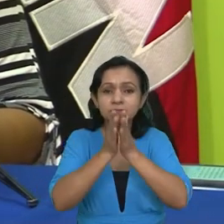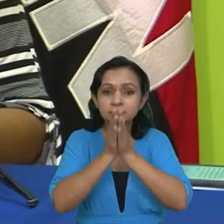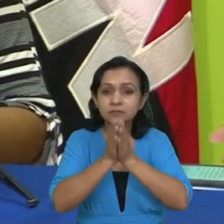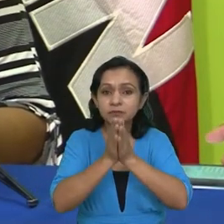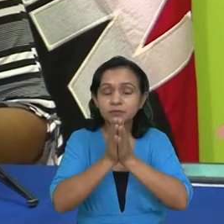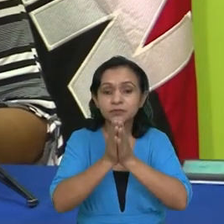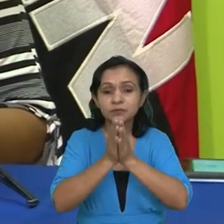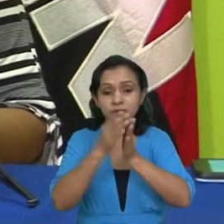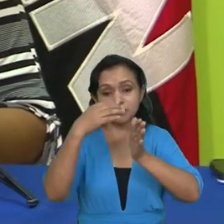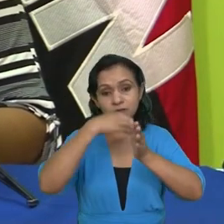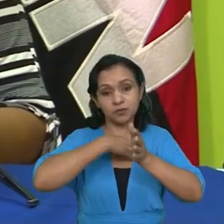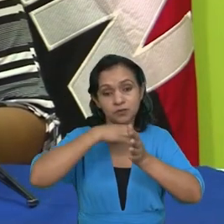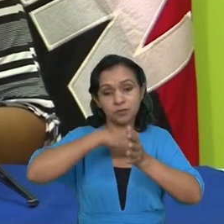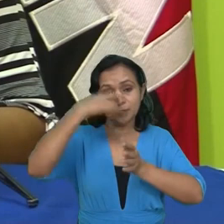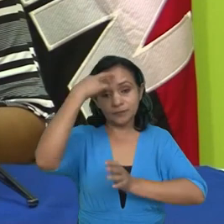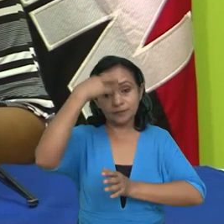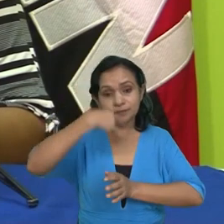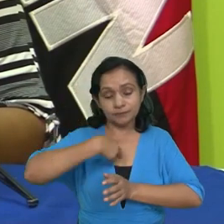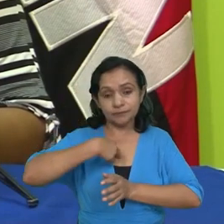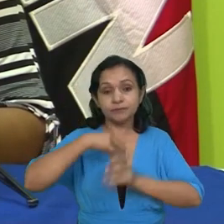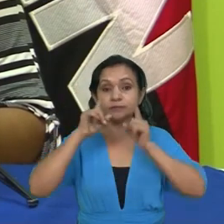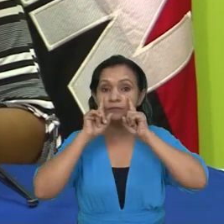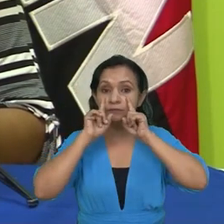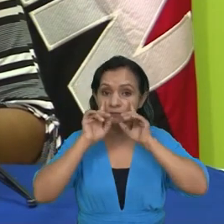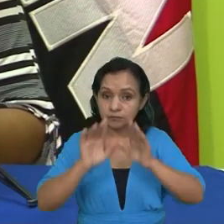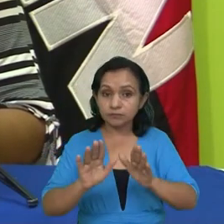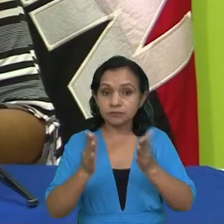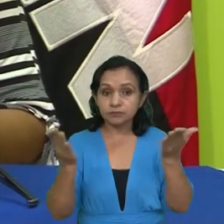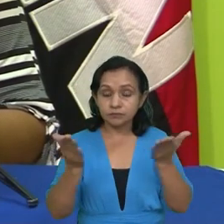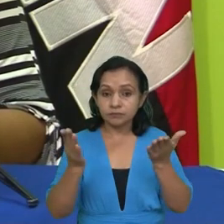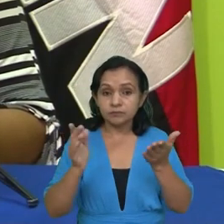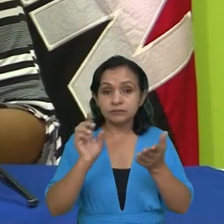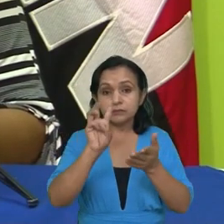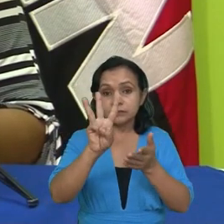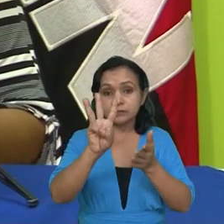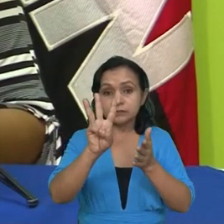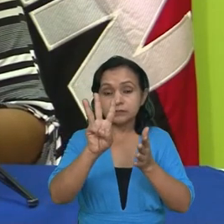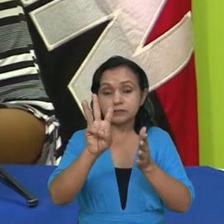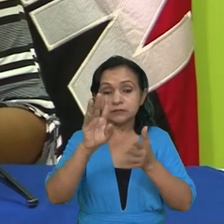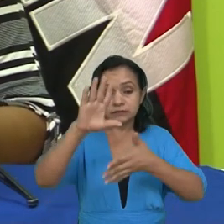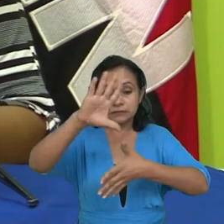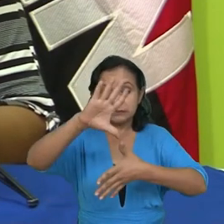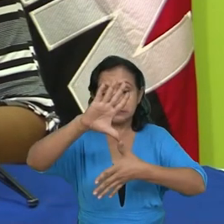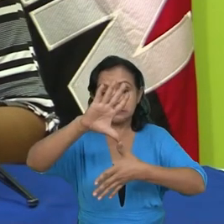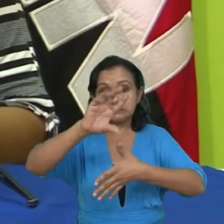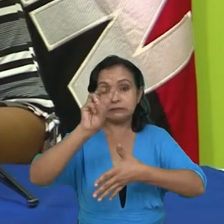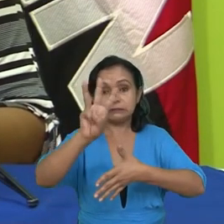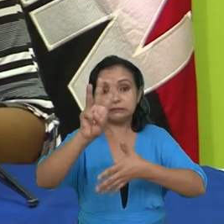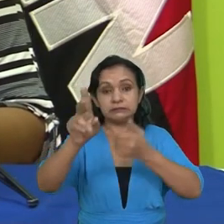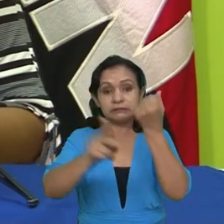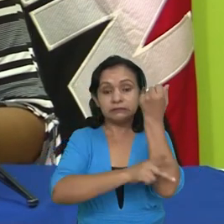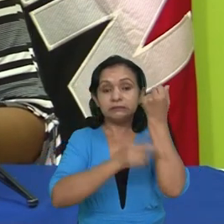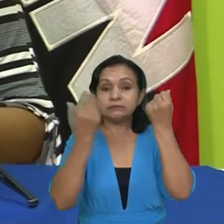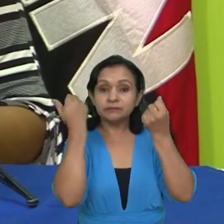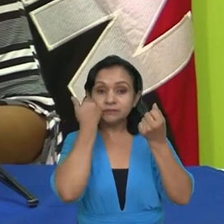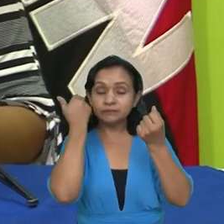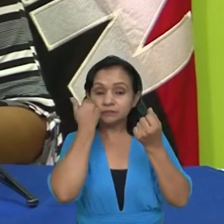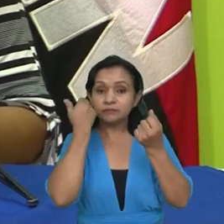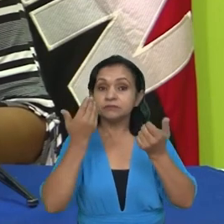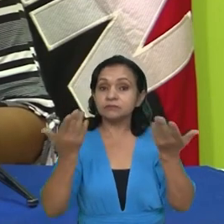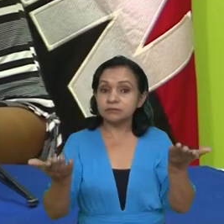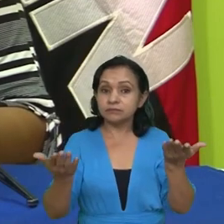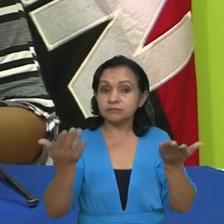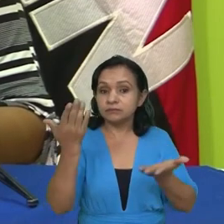ese rol de desarrollar los hábitos de protección ya tenemos tres países a nivel de la región de las américas que reportan casos por lo tanto